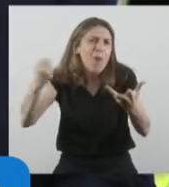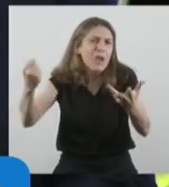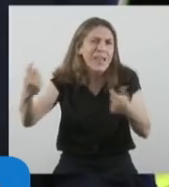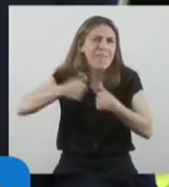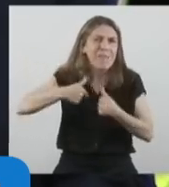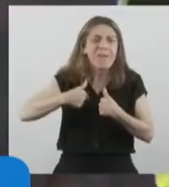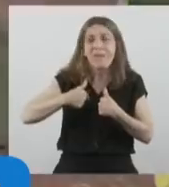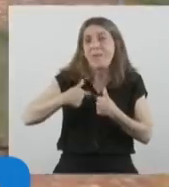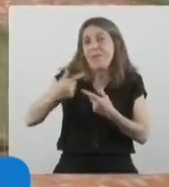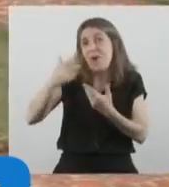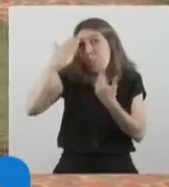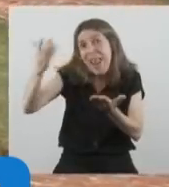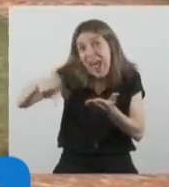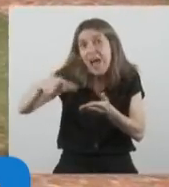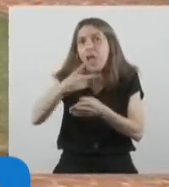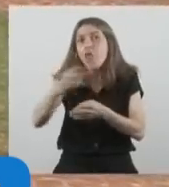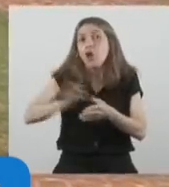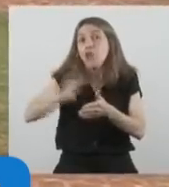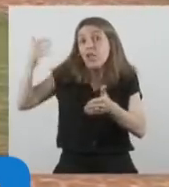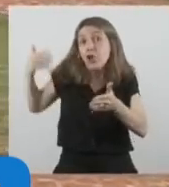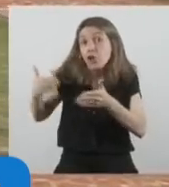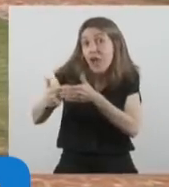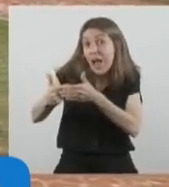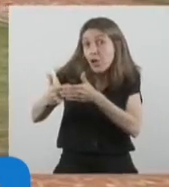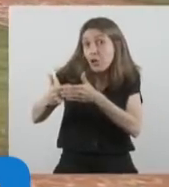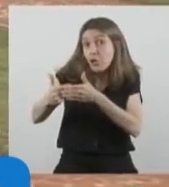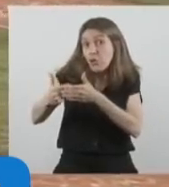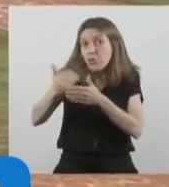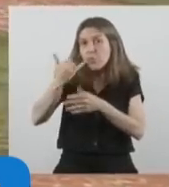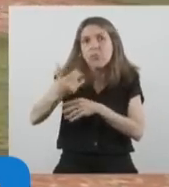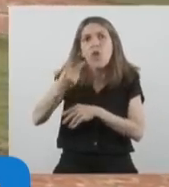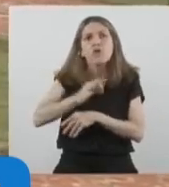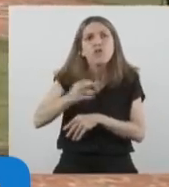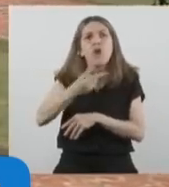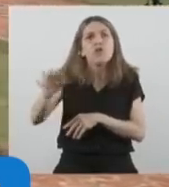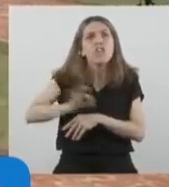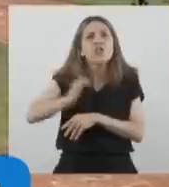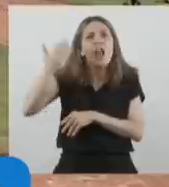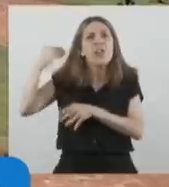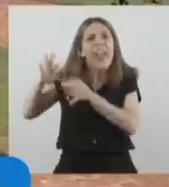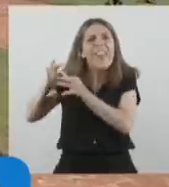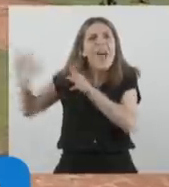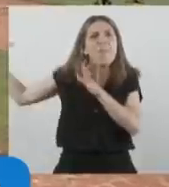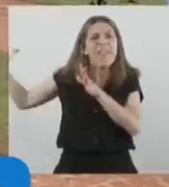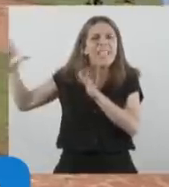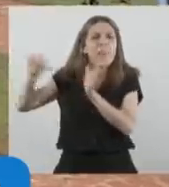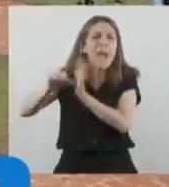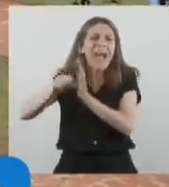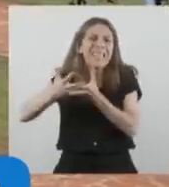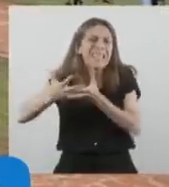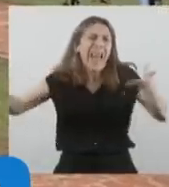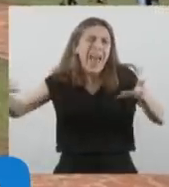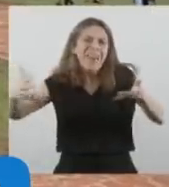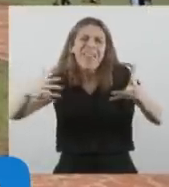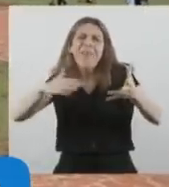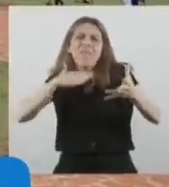doscientos años del comienzo de la independencia de un país tan maravilloso culturalmente tan enorme social